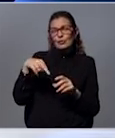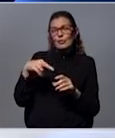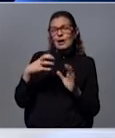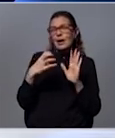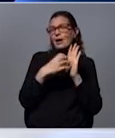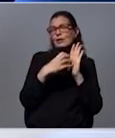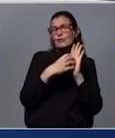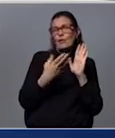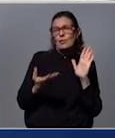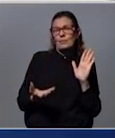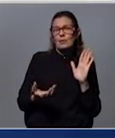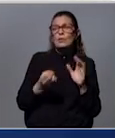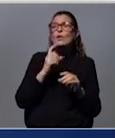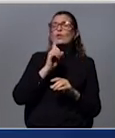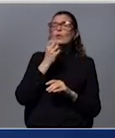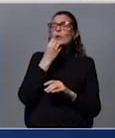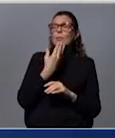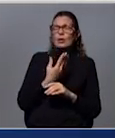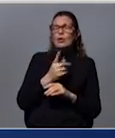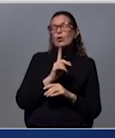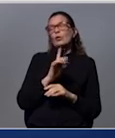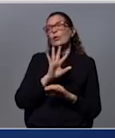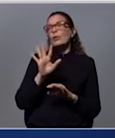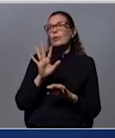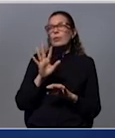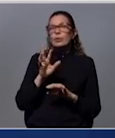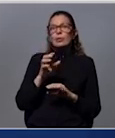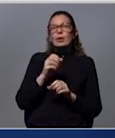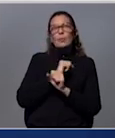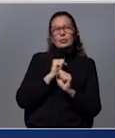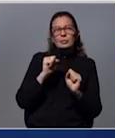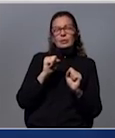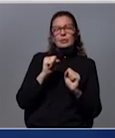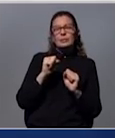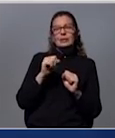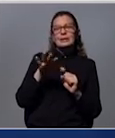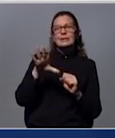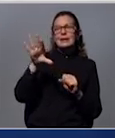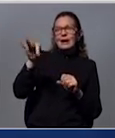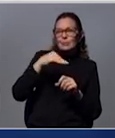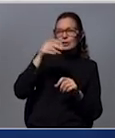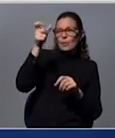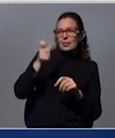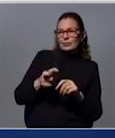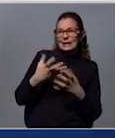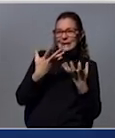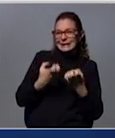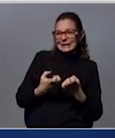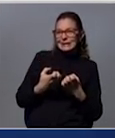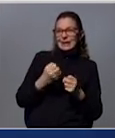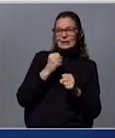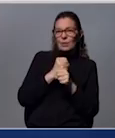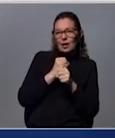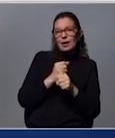reforma y no no es mejor o mejor no perdió la posibilidad de que se contrate gente que quiere asumir las funciones